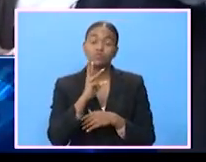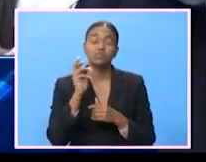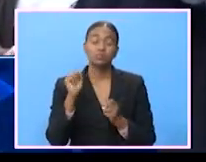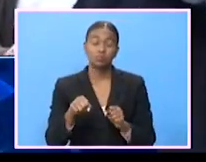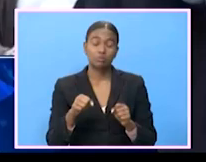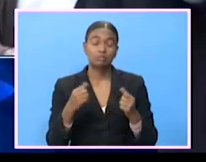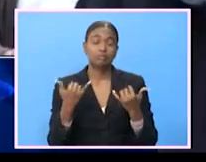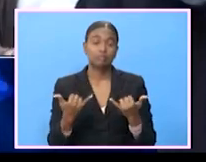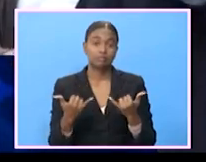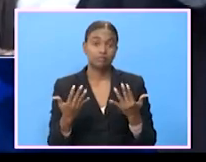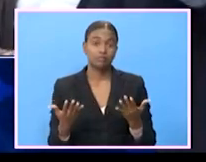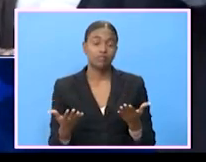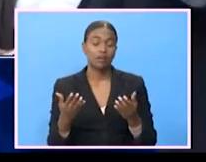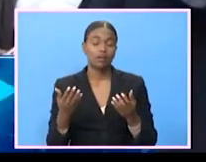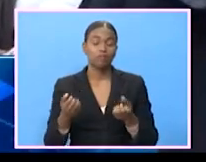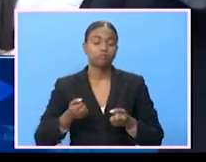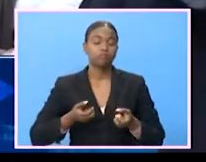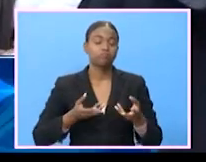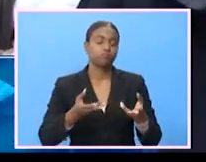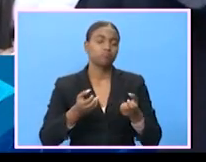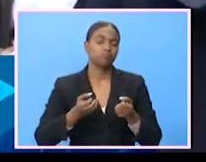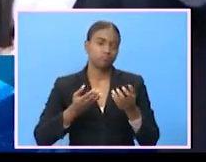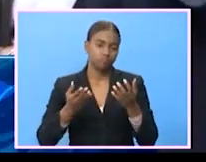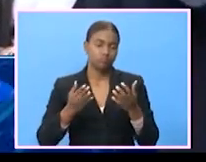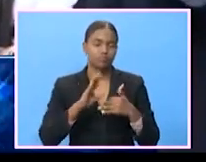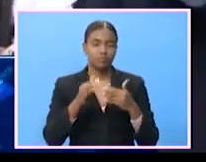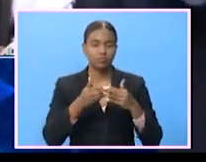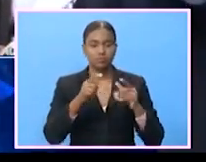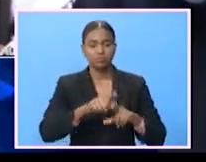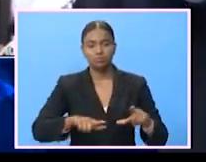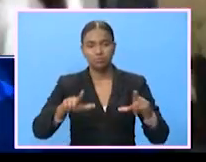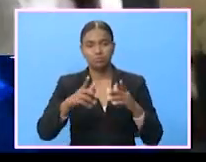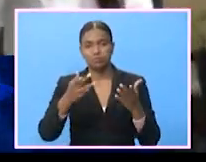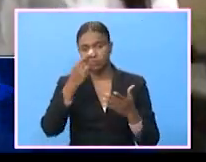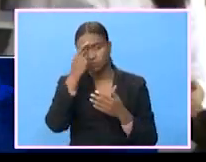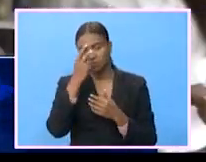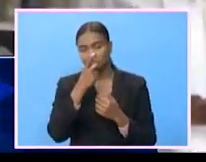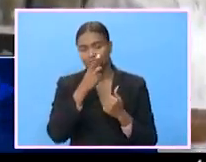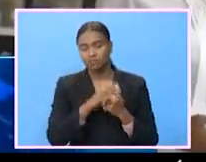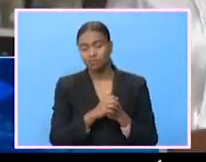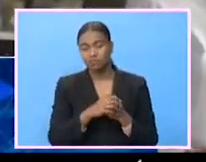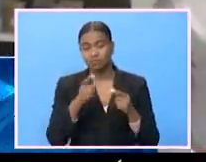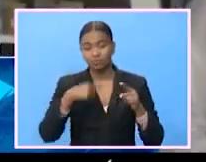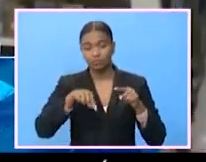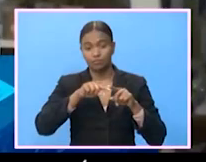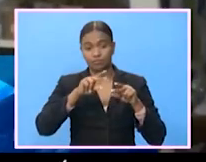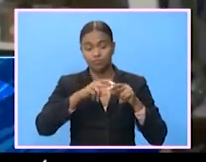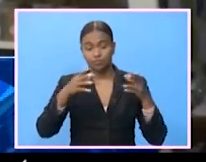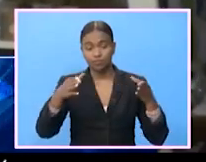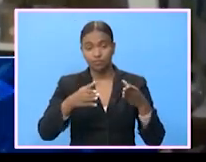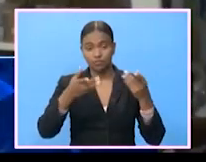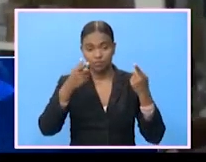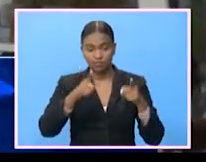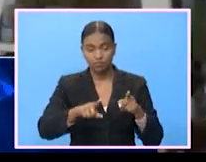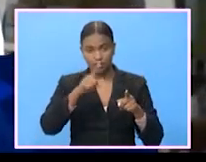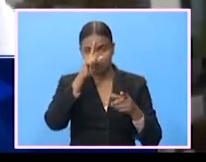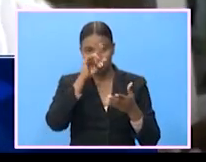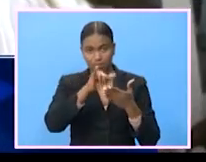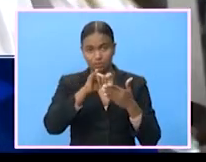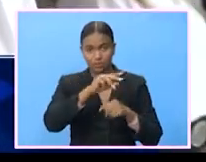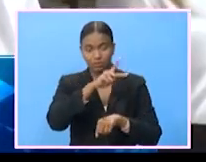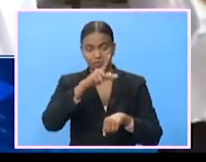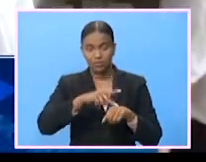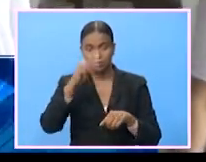realmente pueda fluir y pueda llegar a toda la zona productiva del país. Previo a participar en un evento por el Día del Productor en la provincia de